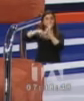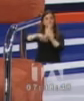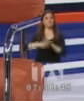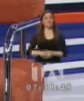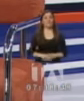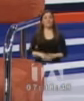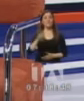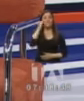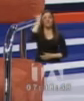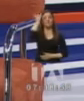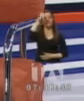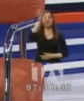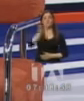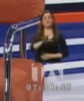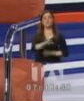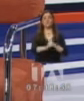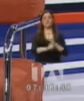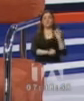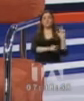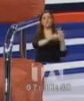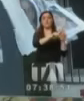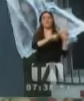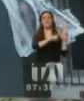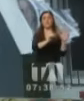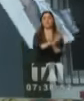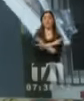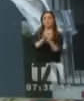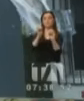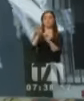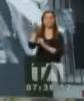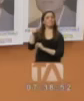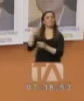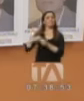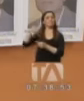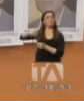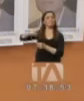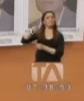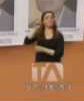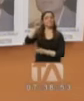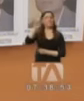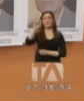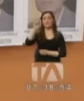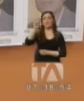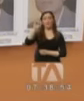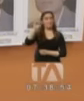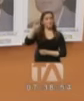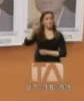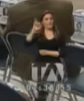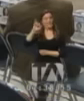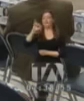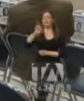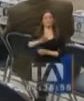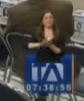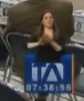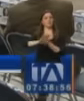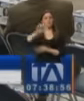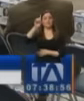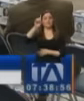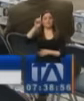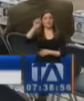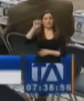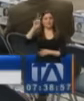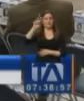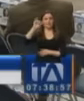7:38 p.m. Ayer se cumplieron 3 años de la desaparición en la capital de David Romo. Sus familiares, compañeros y autoridades de la Facultad